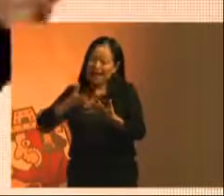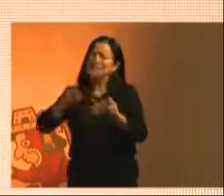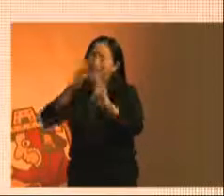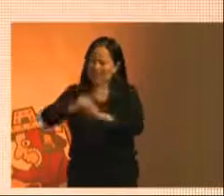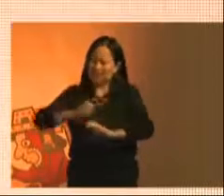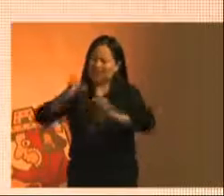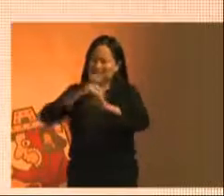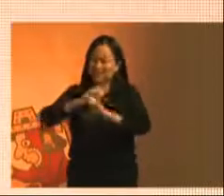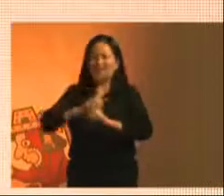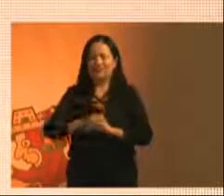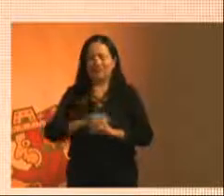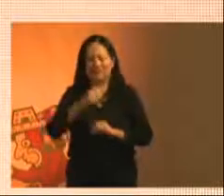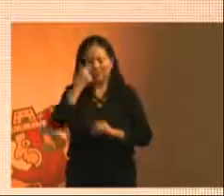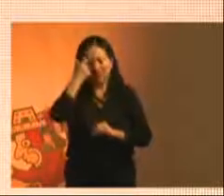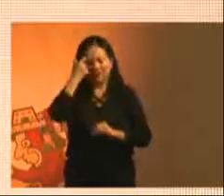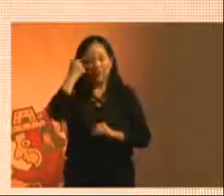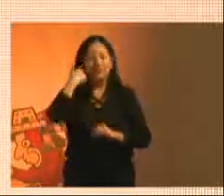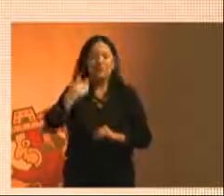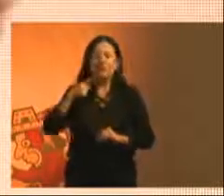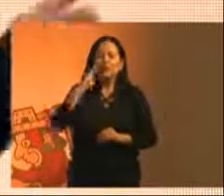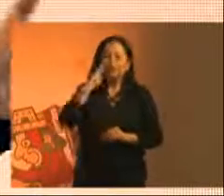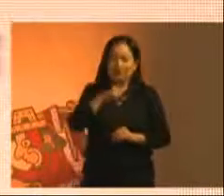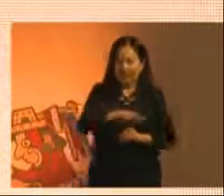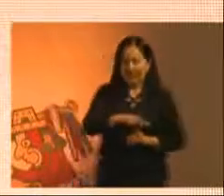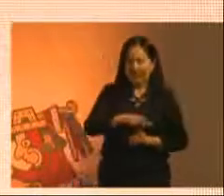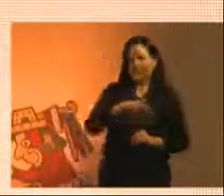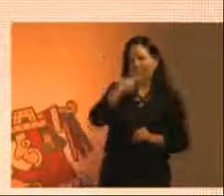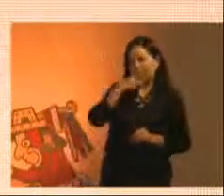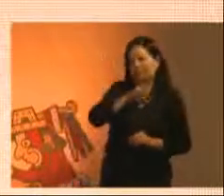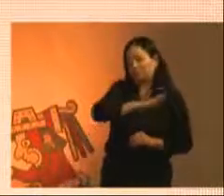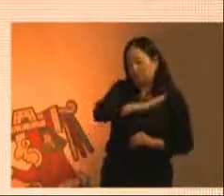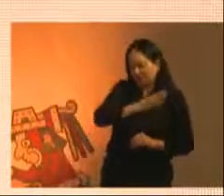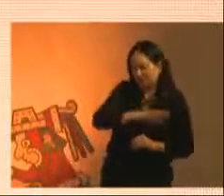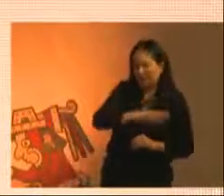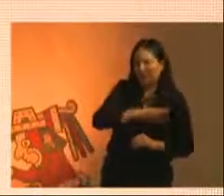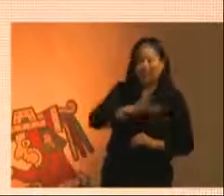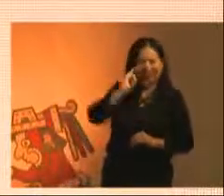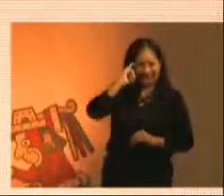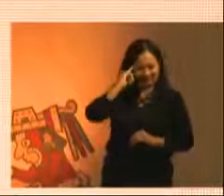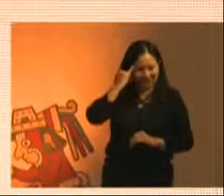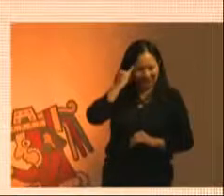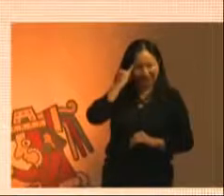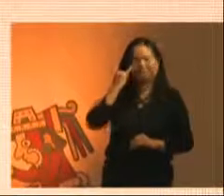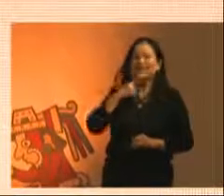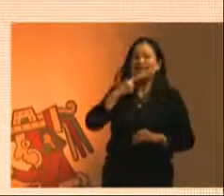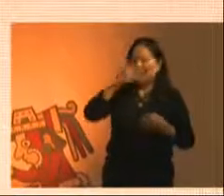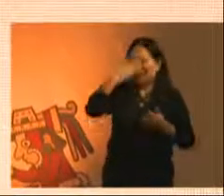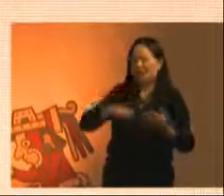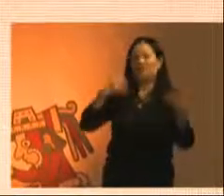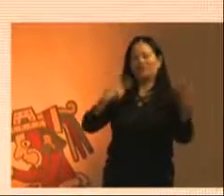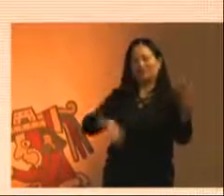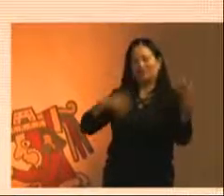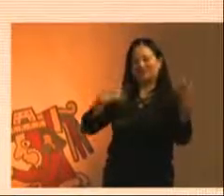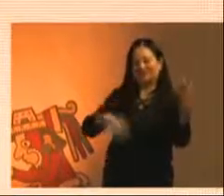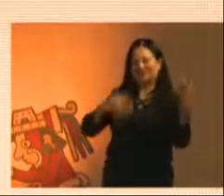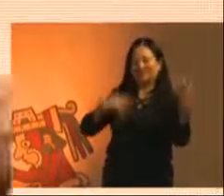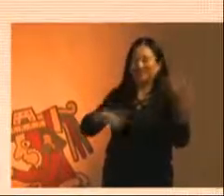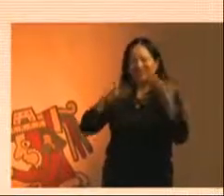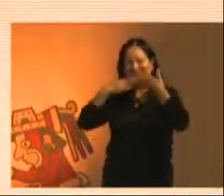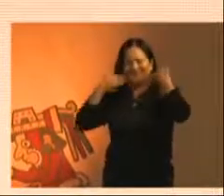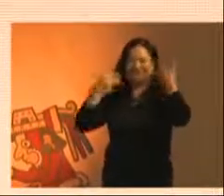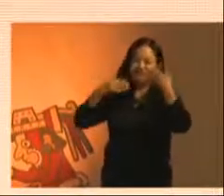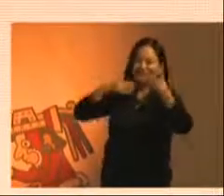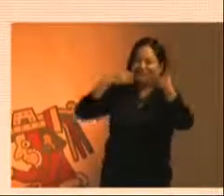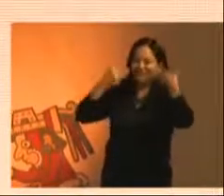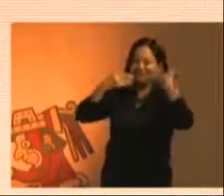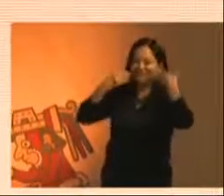existentes a los himnos religiosos y primo que hablaba español y purépecha sabía tocar la guitarra y era muy carismático y